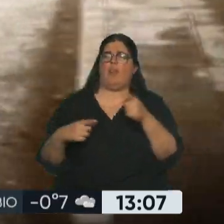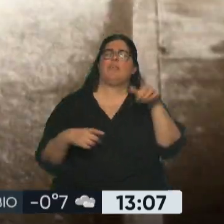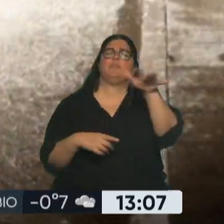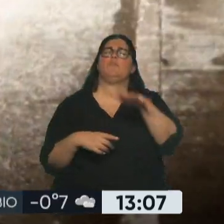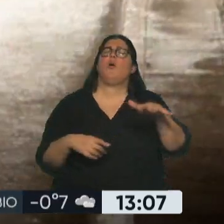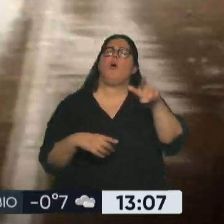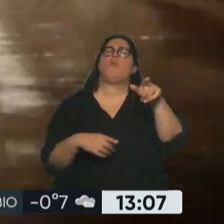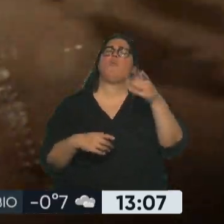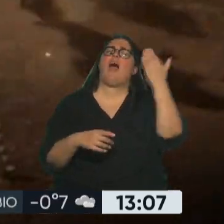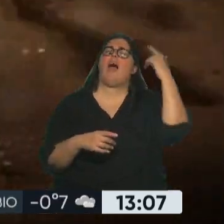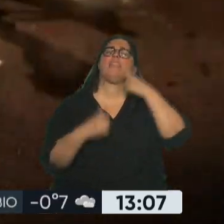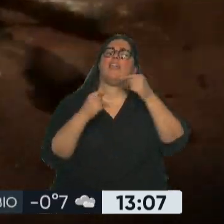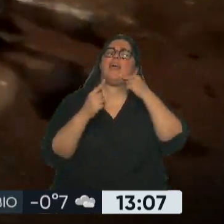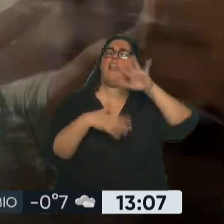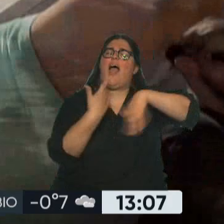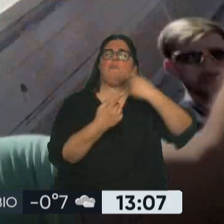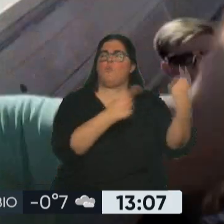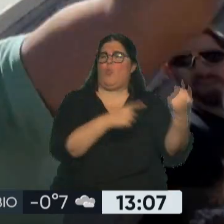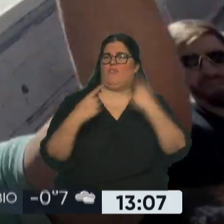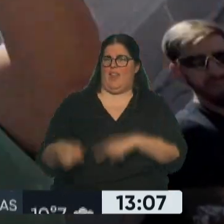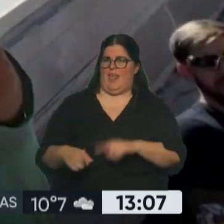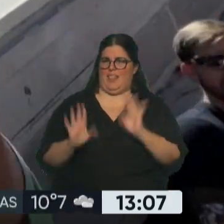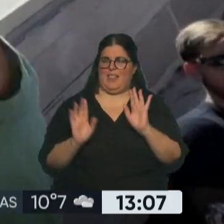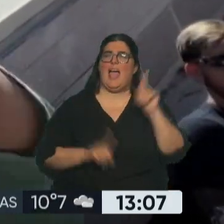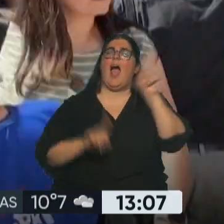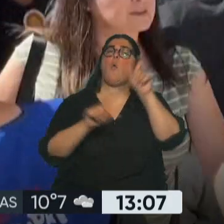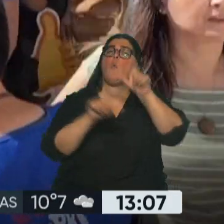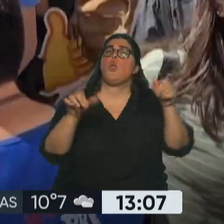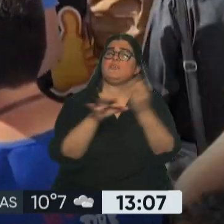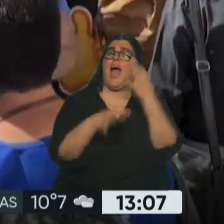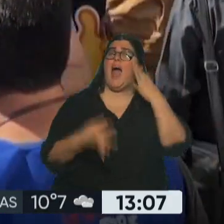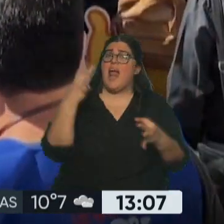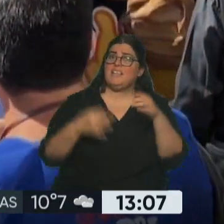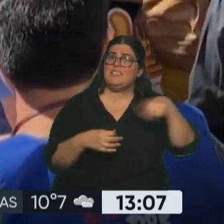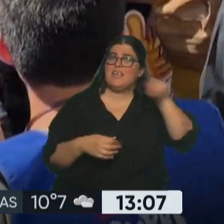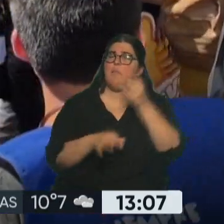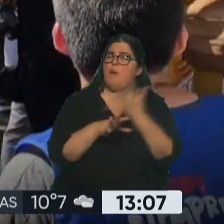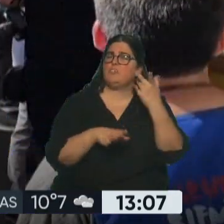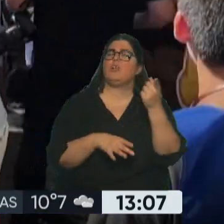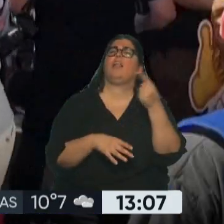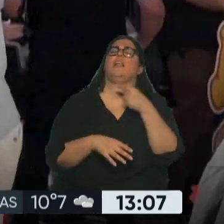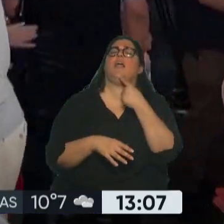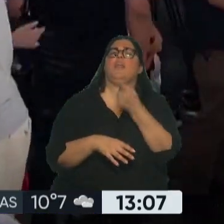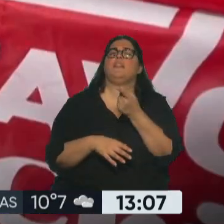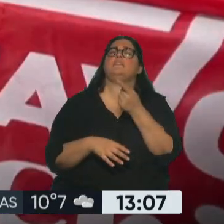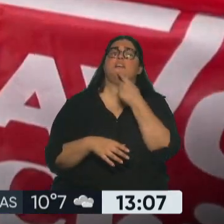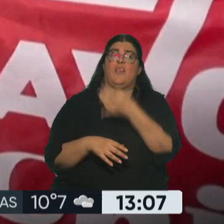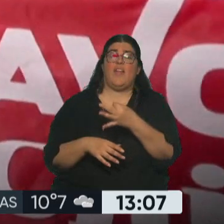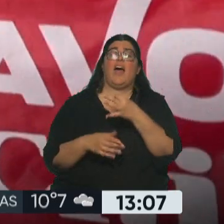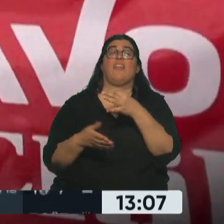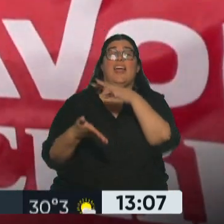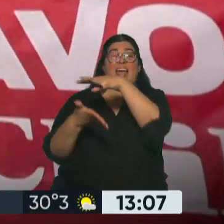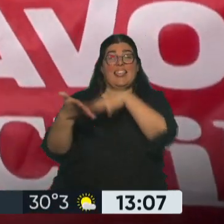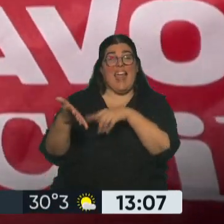multitudinarias protestas de 2019. Para algunos analistas, la propuesta constitucional era aún más conservadora que la